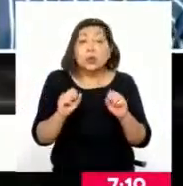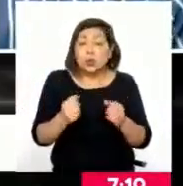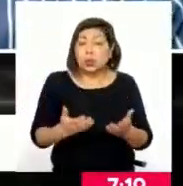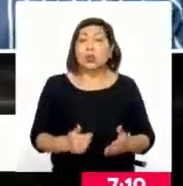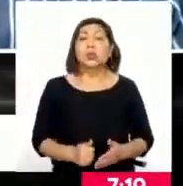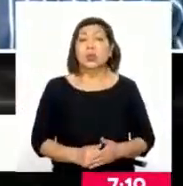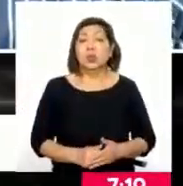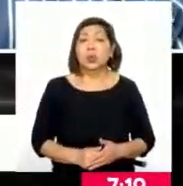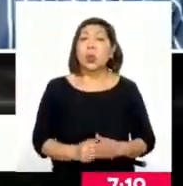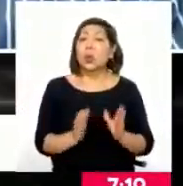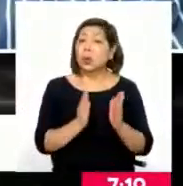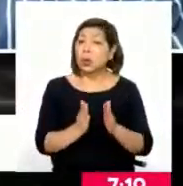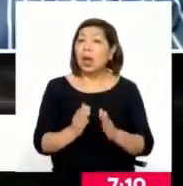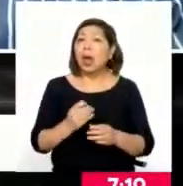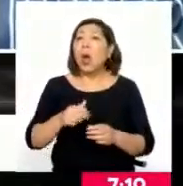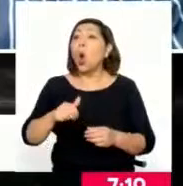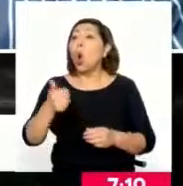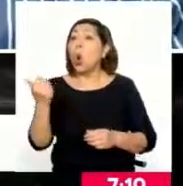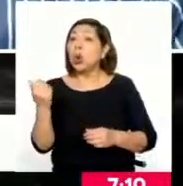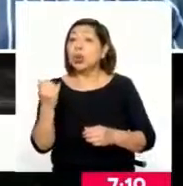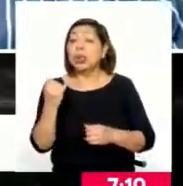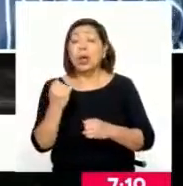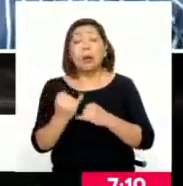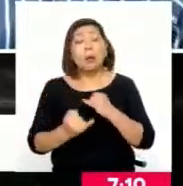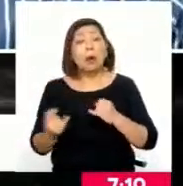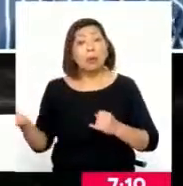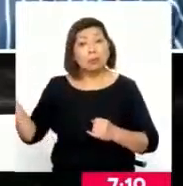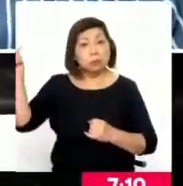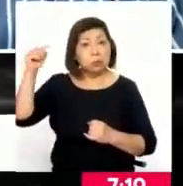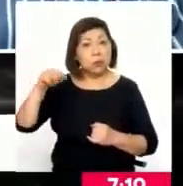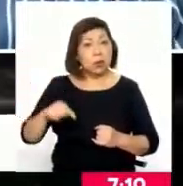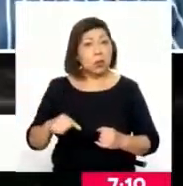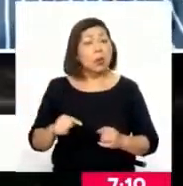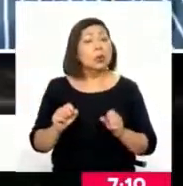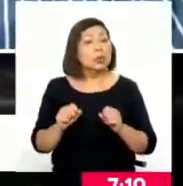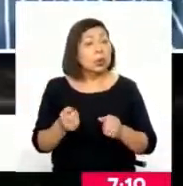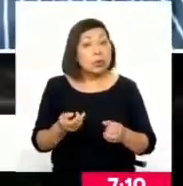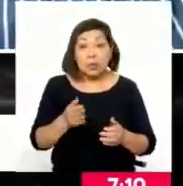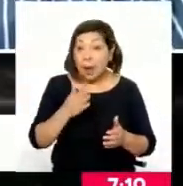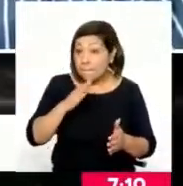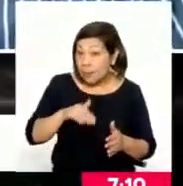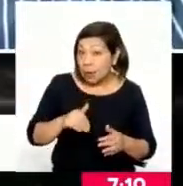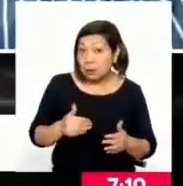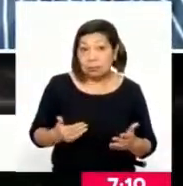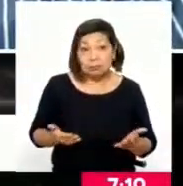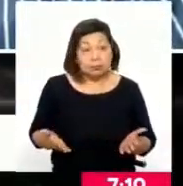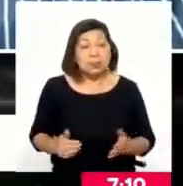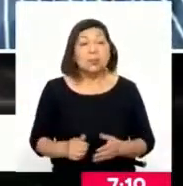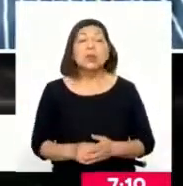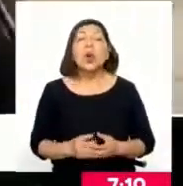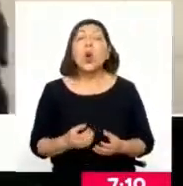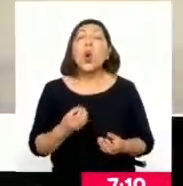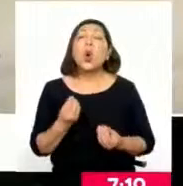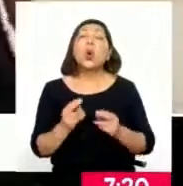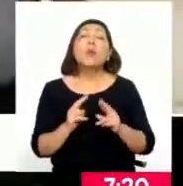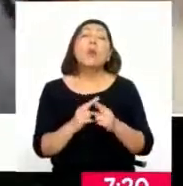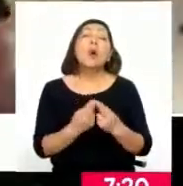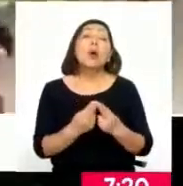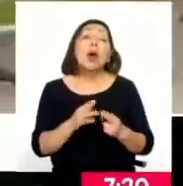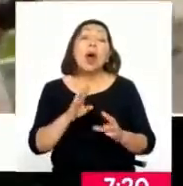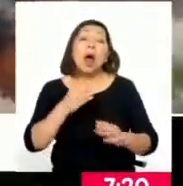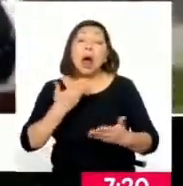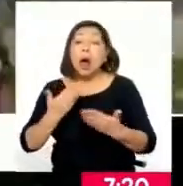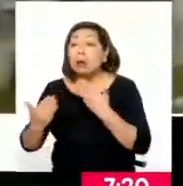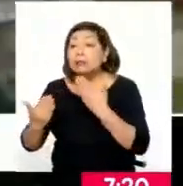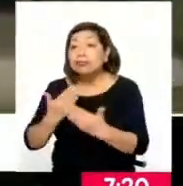a un organismo internacional para que verifique si es que hay excesos. Ahora, ministro, ¿cómo van las reuniones de diálogo